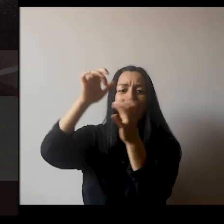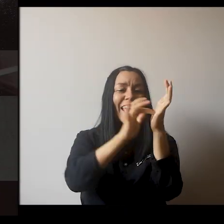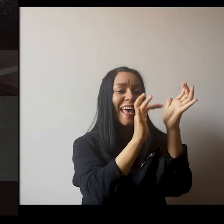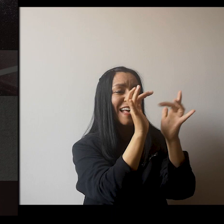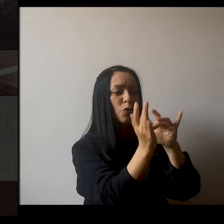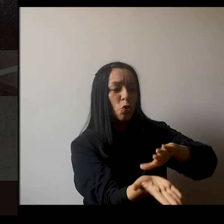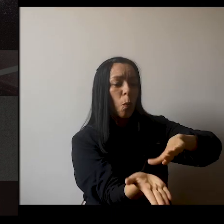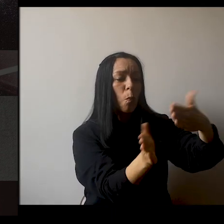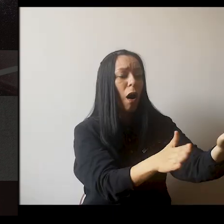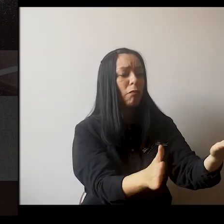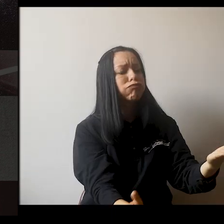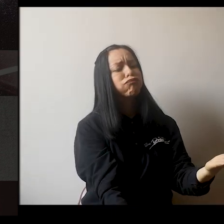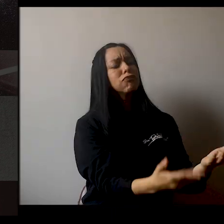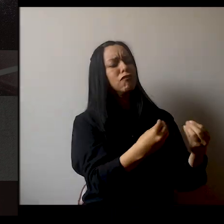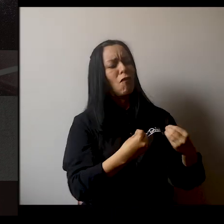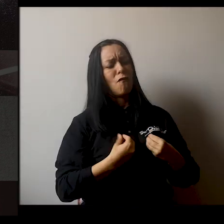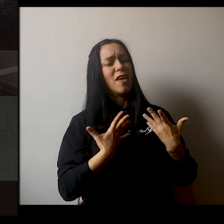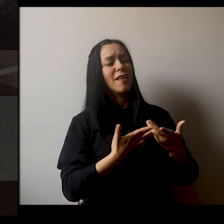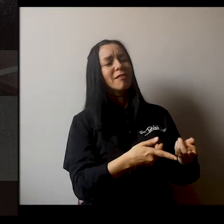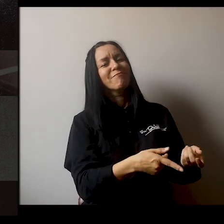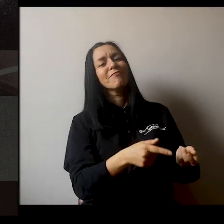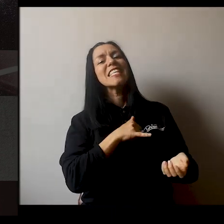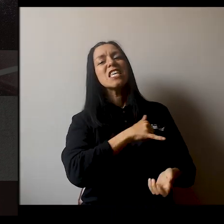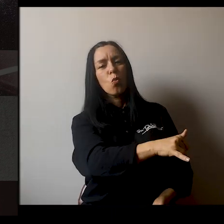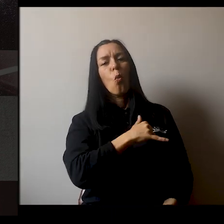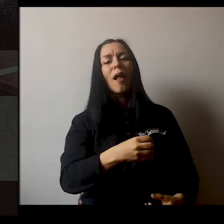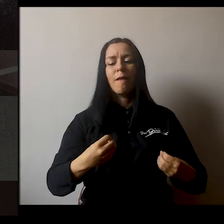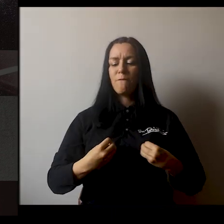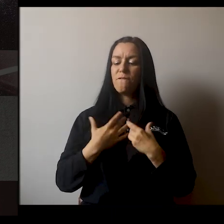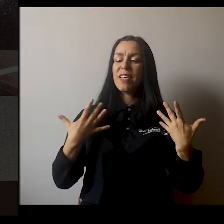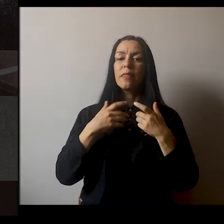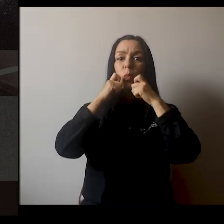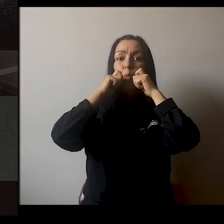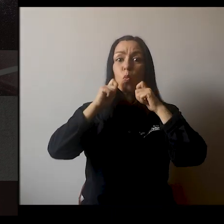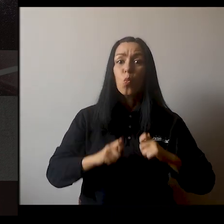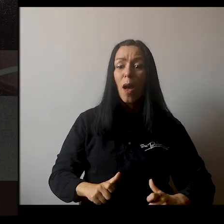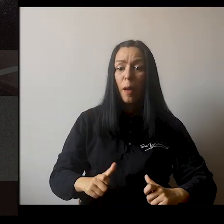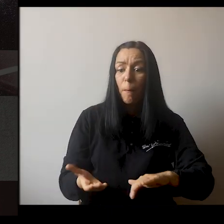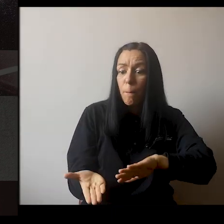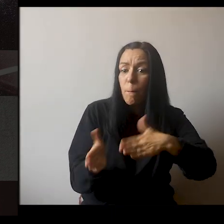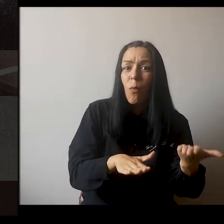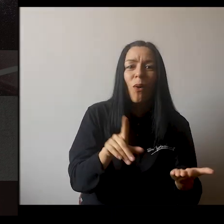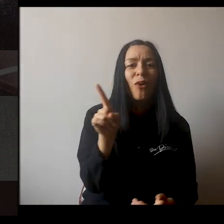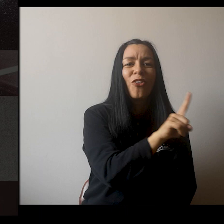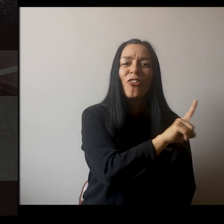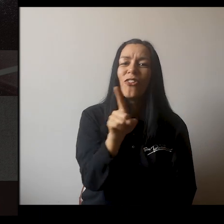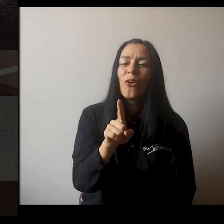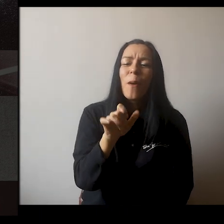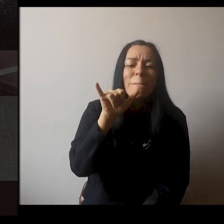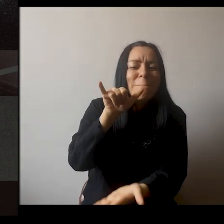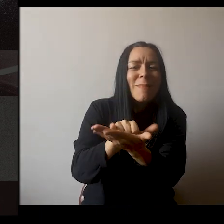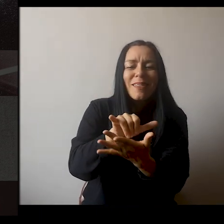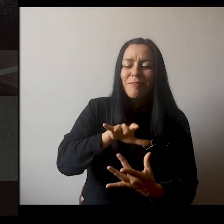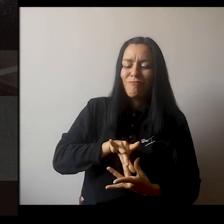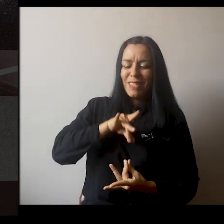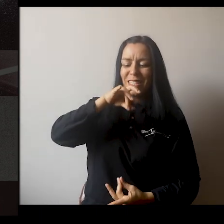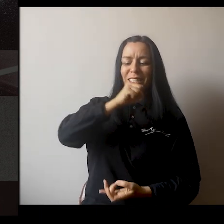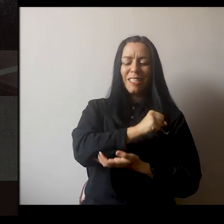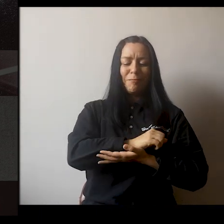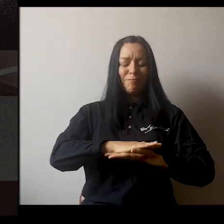muertos, Dios dará vida a sus cuerpos mortales mediante el